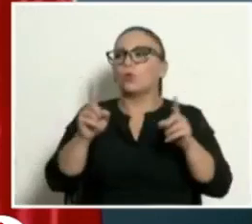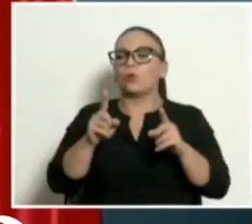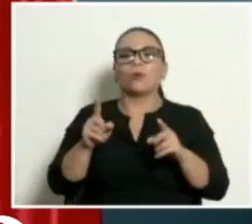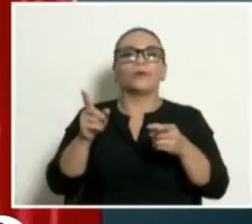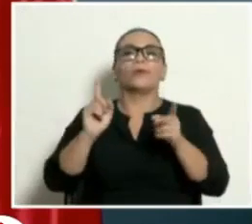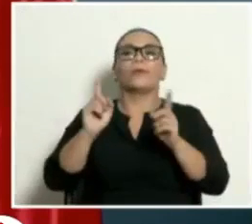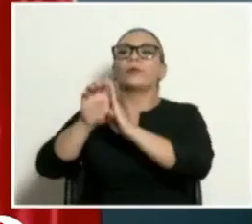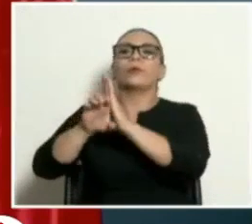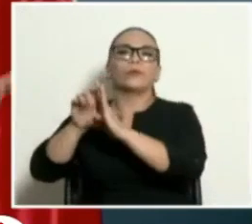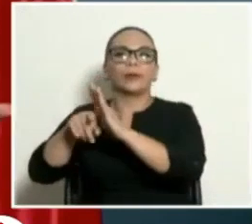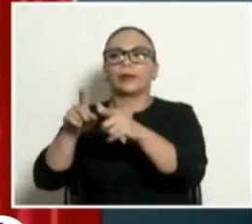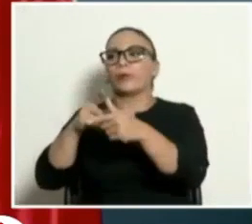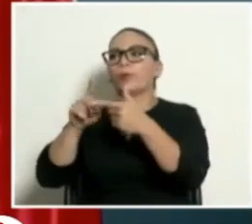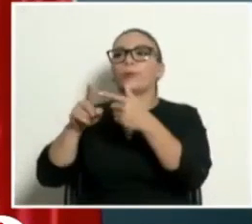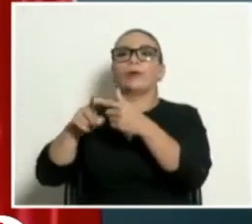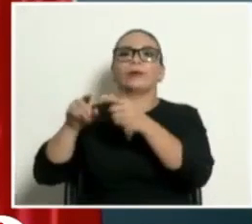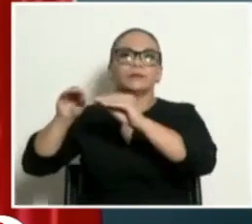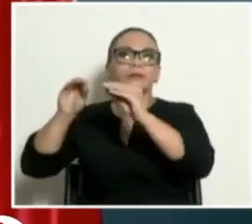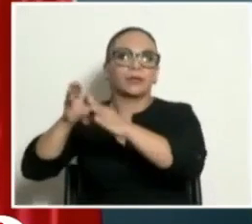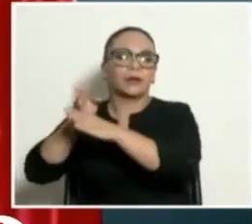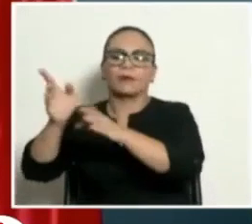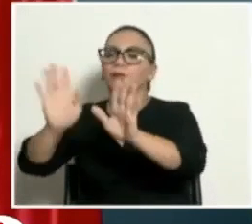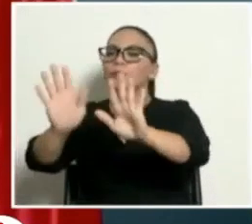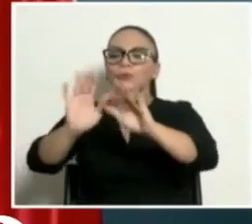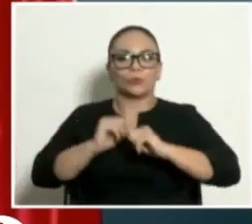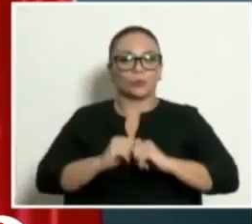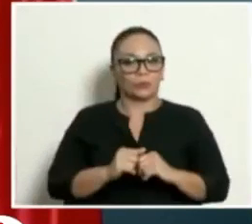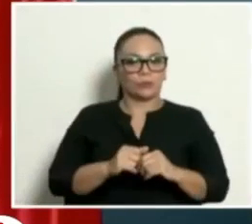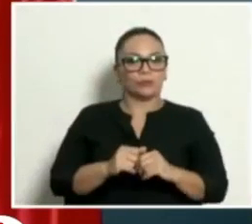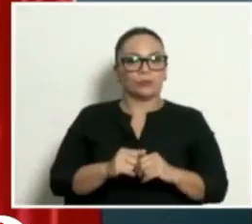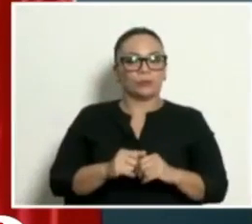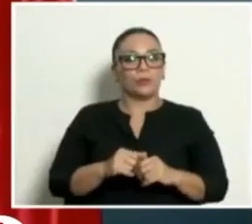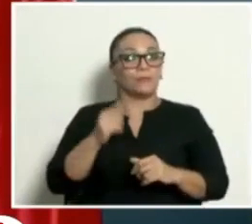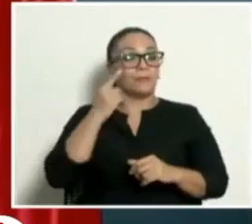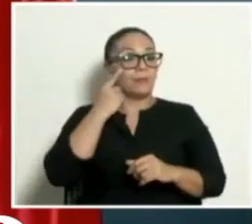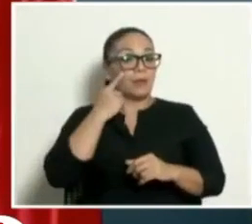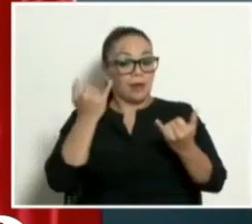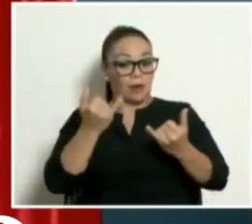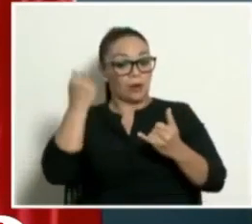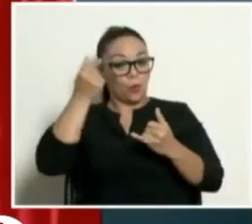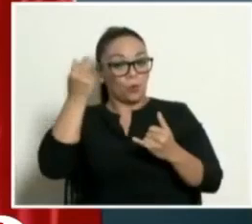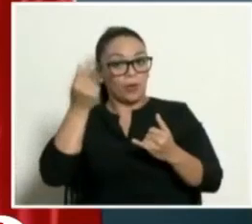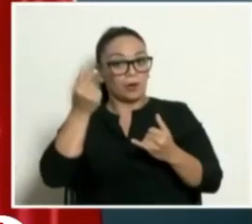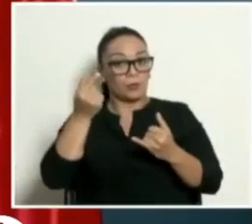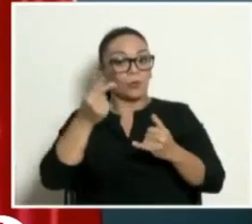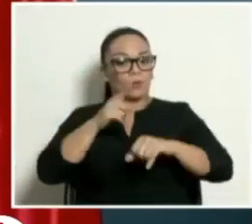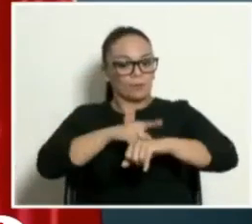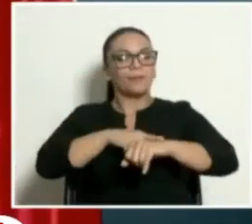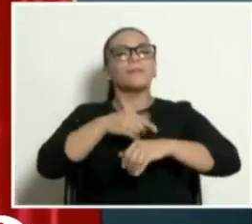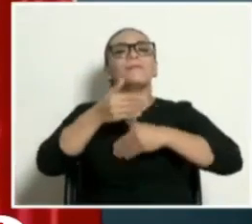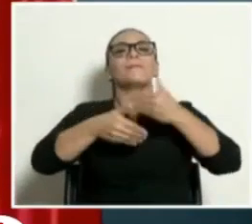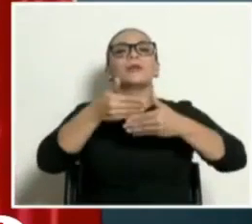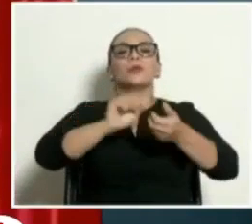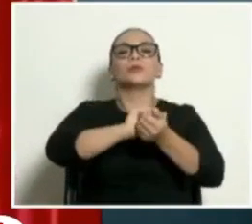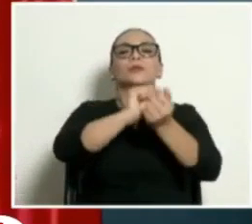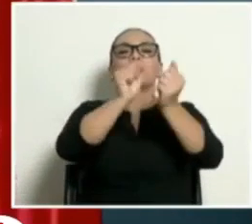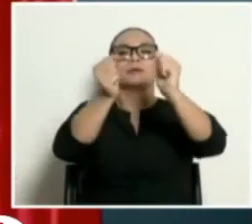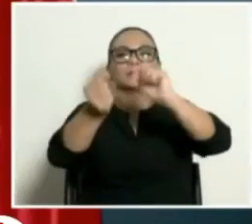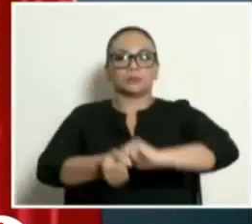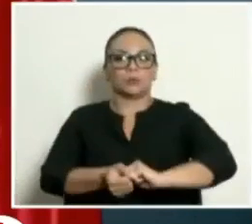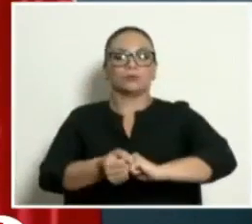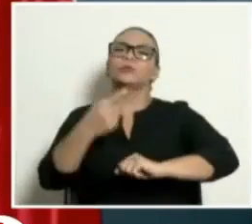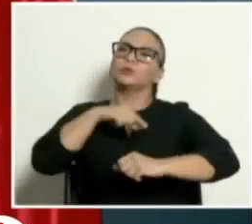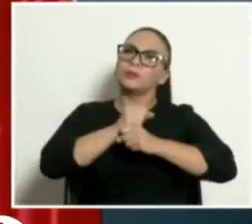currículum. Entonces, costarricenses, estamos en un periodo de transición en que este gobierno está operando con muy pocos